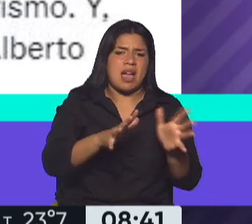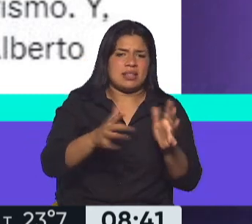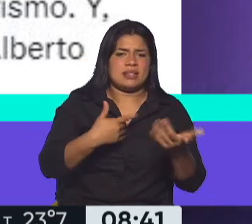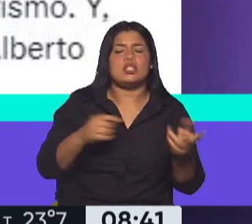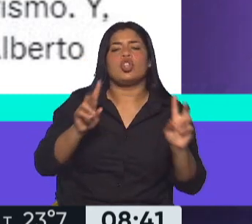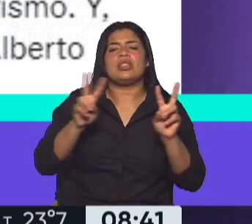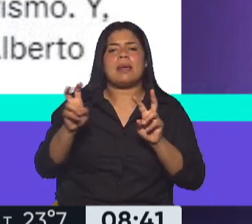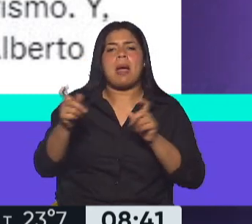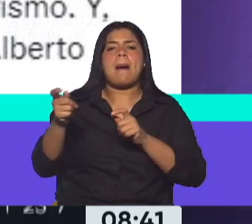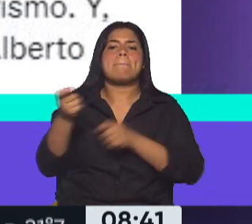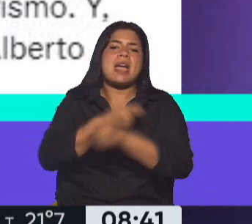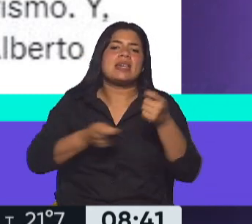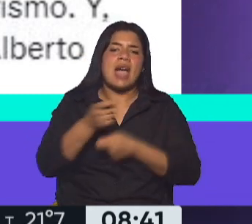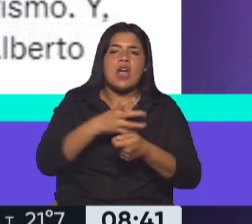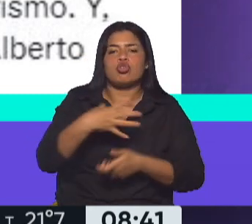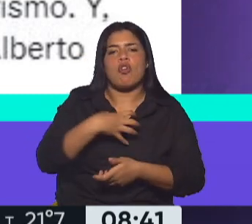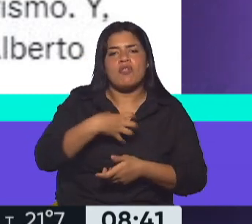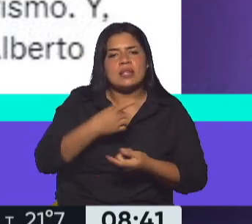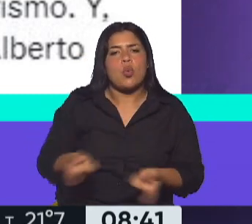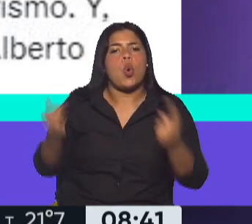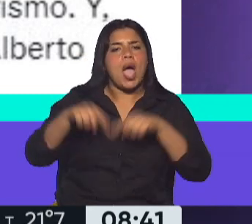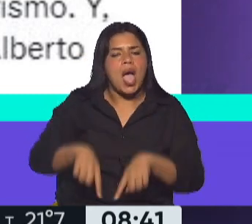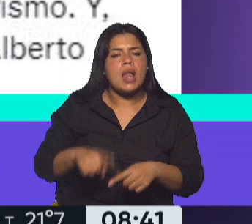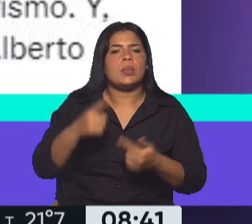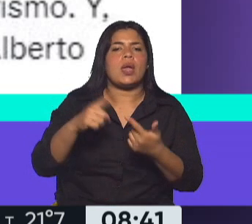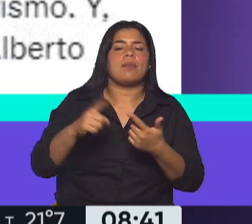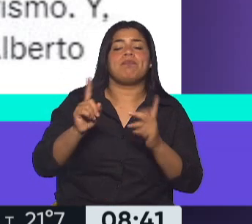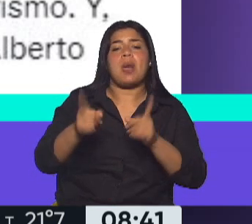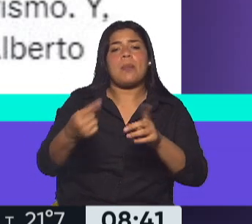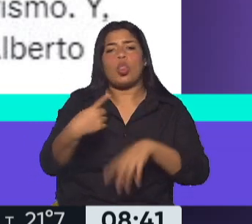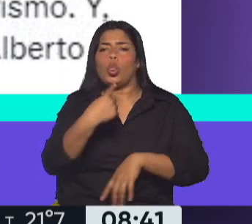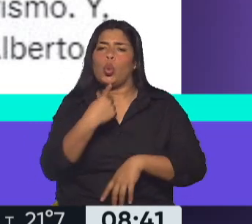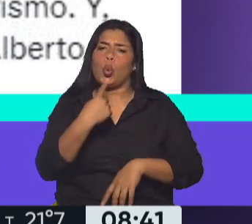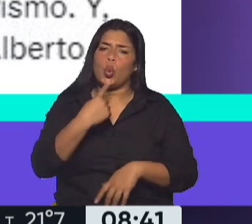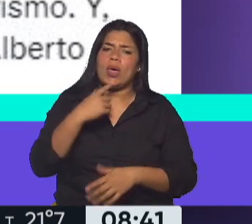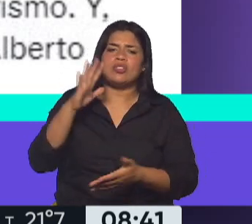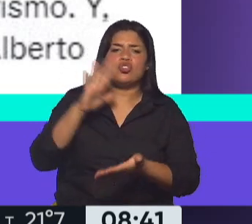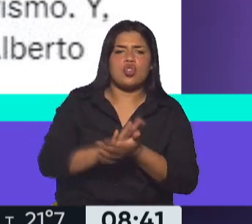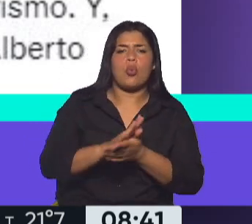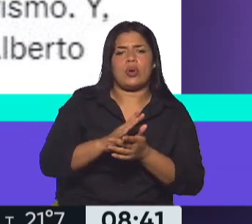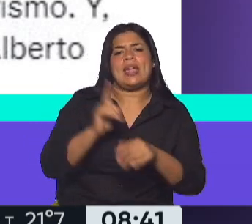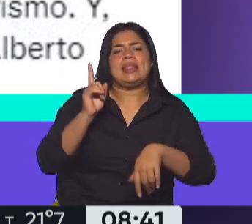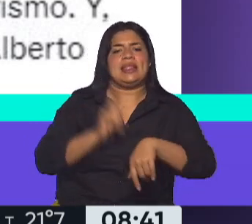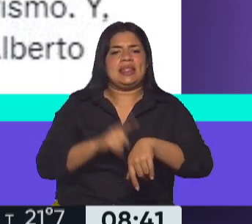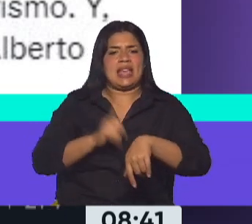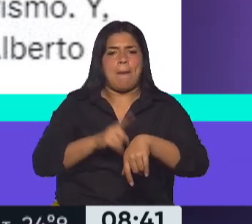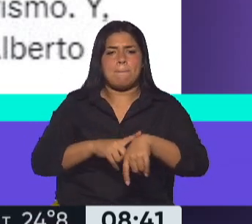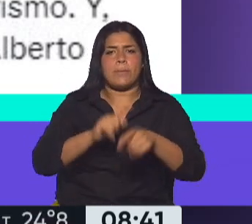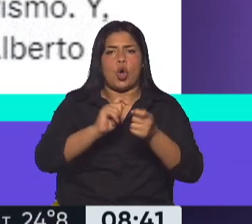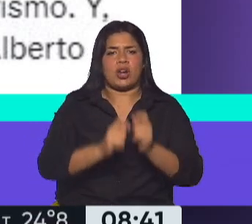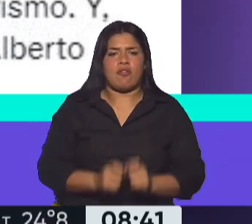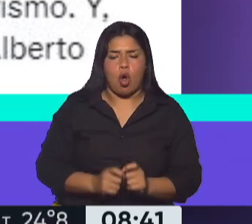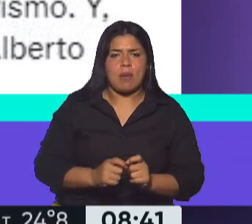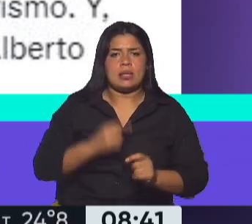mercados. Uno de los objetivos clave del programa estuvo asociado a dudas acerca de la sostenibilidad en el tiempo de las reformas. Otra